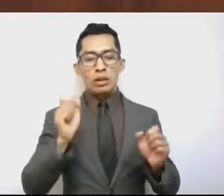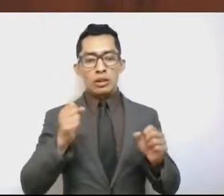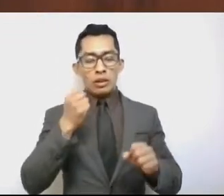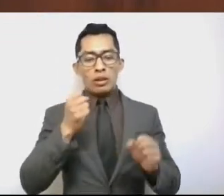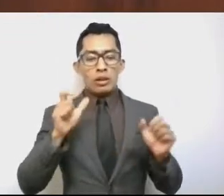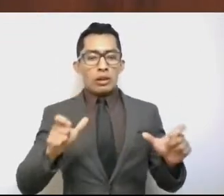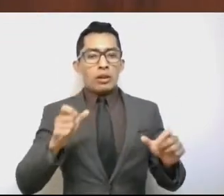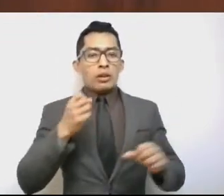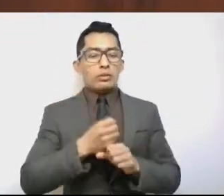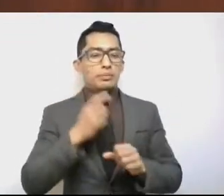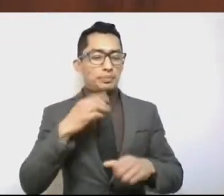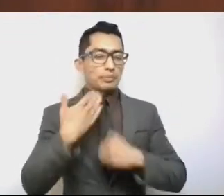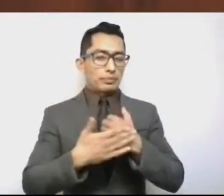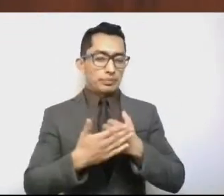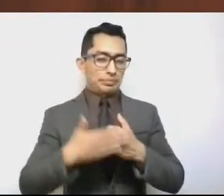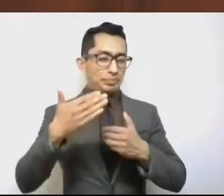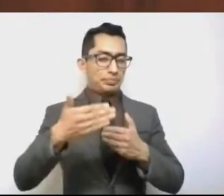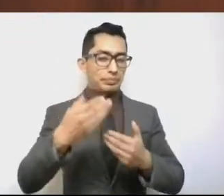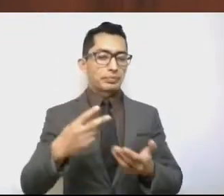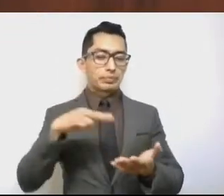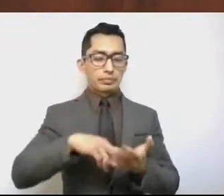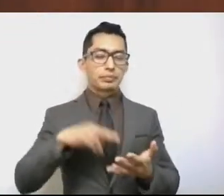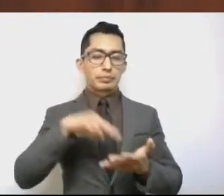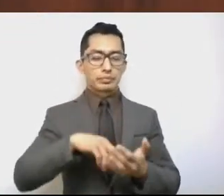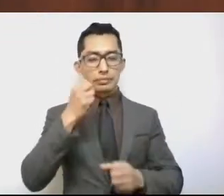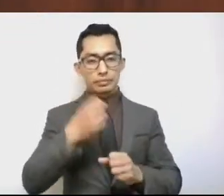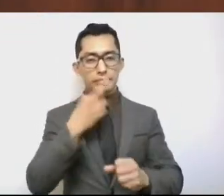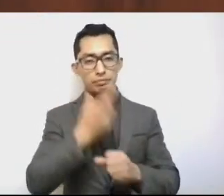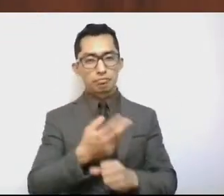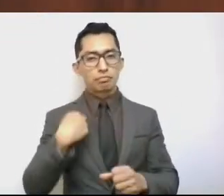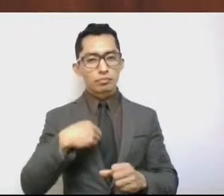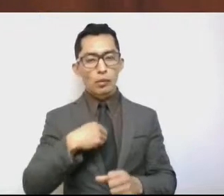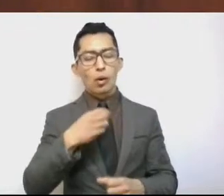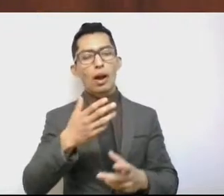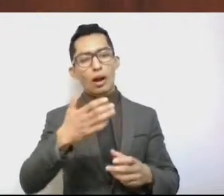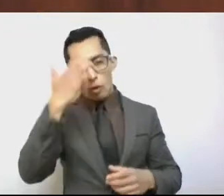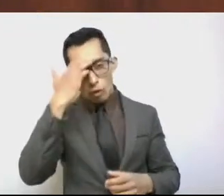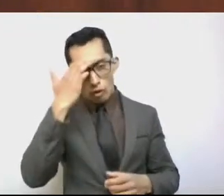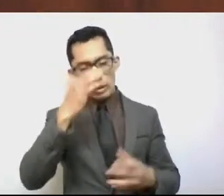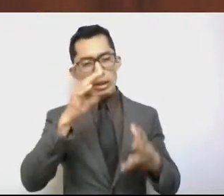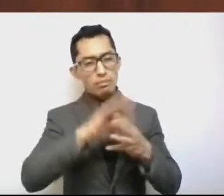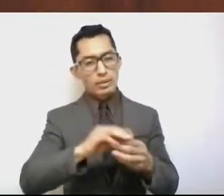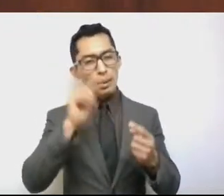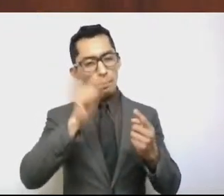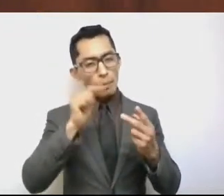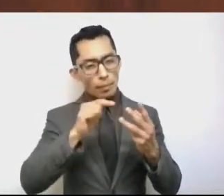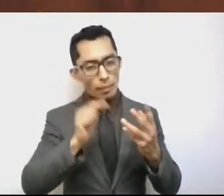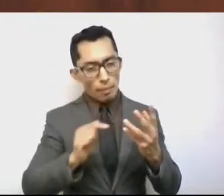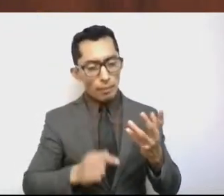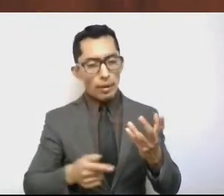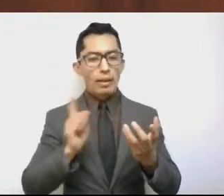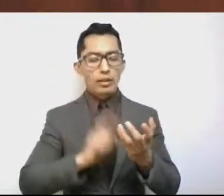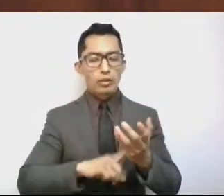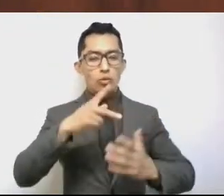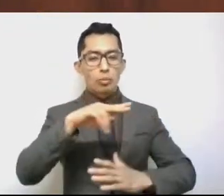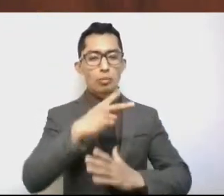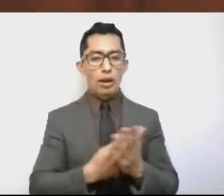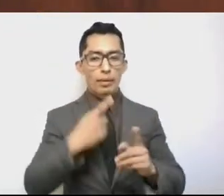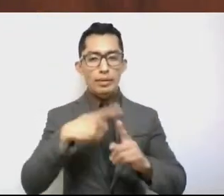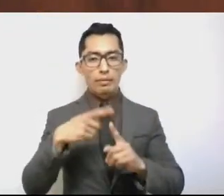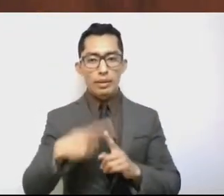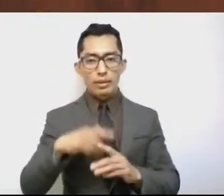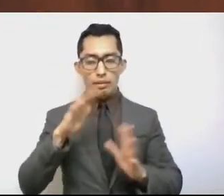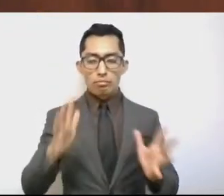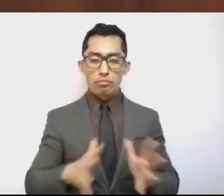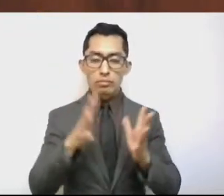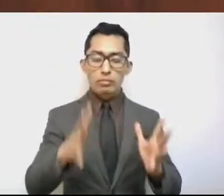ocurrirán en los próximos días, tendremos la oportunidad de conocer a detalle un conjunto de políticas públicas que impulsa el gobierno de